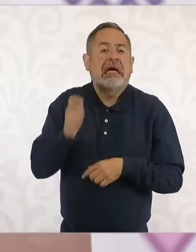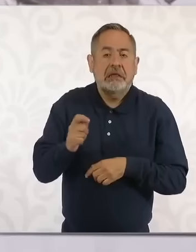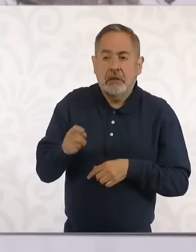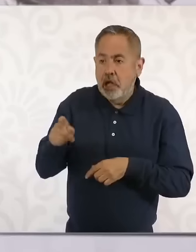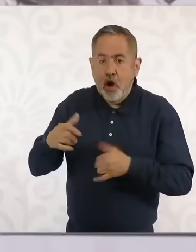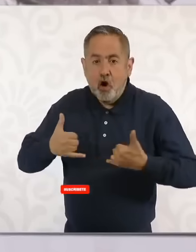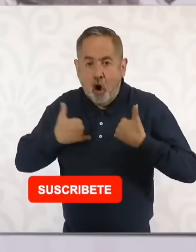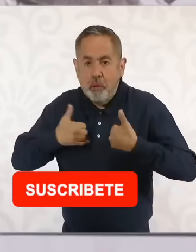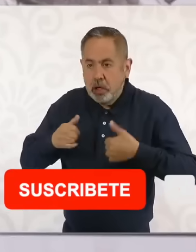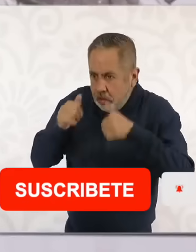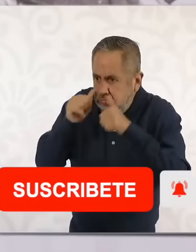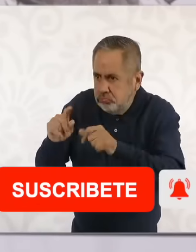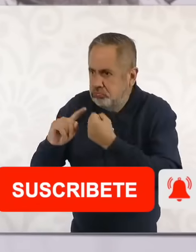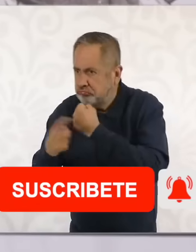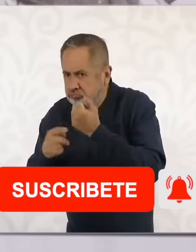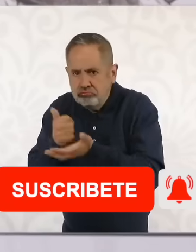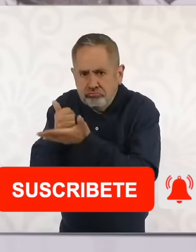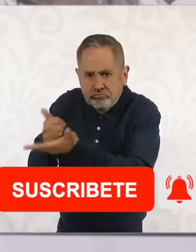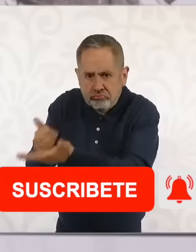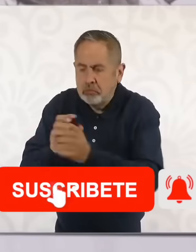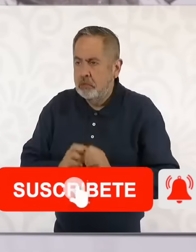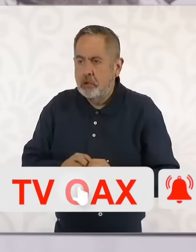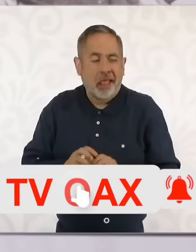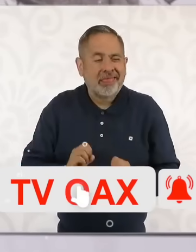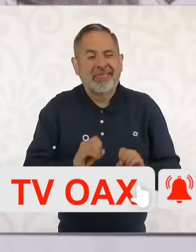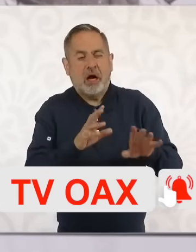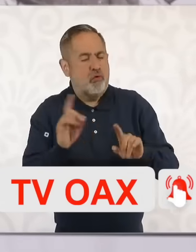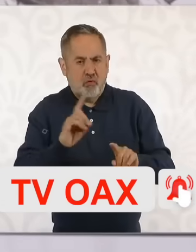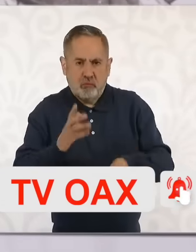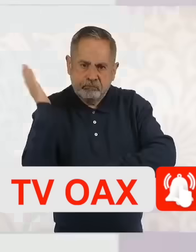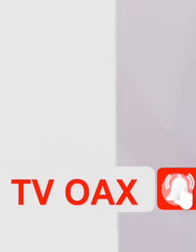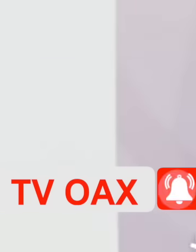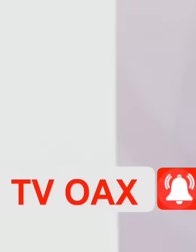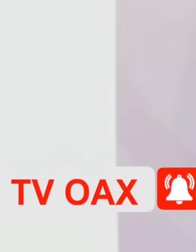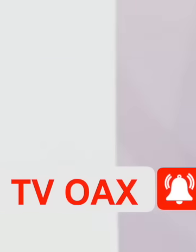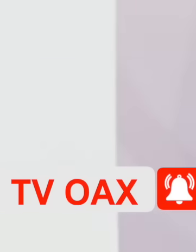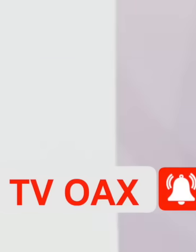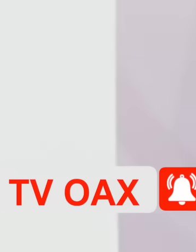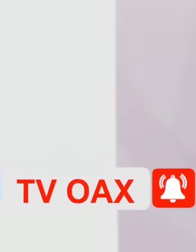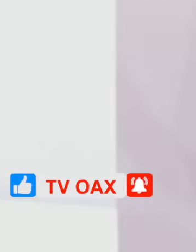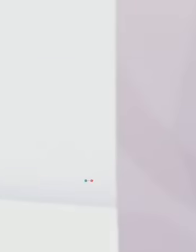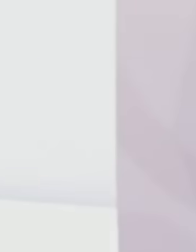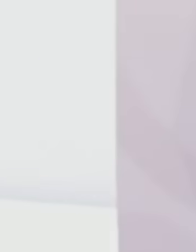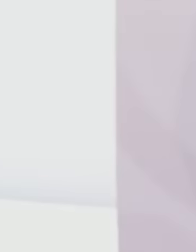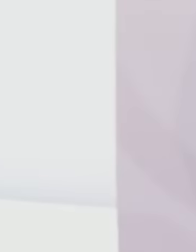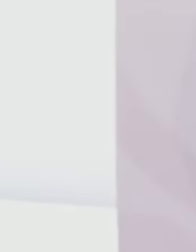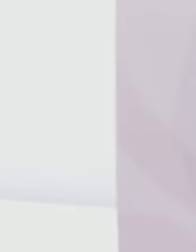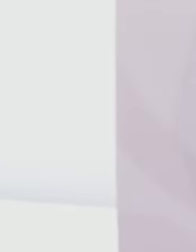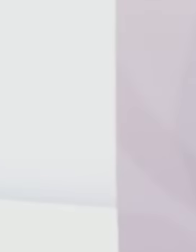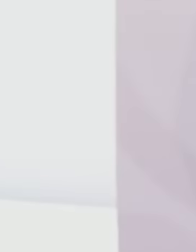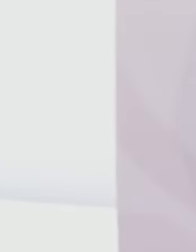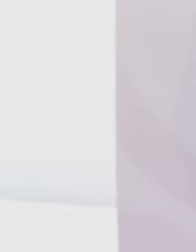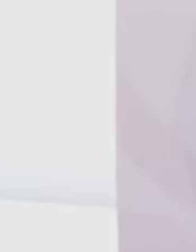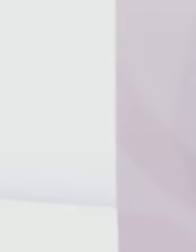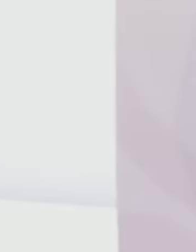las causas y la cero impunidad. Y ahora hay más colaboración con la Fiscalía General de la República,